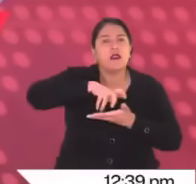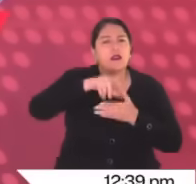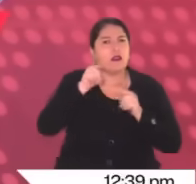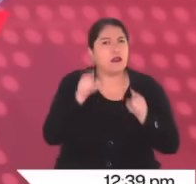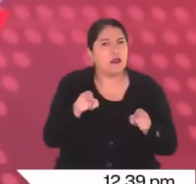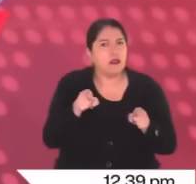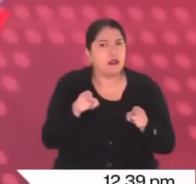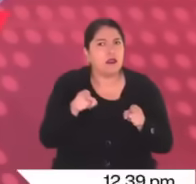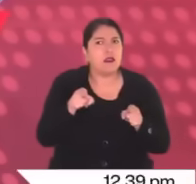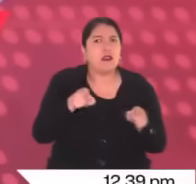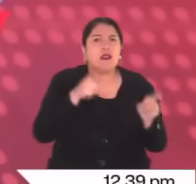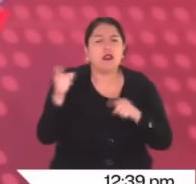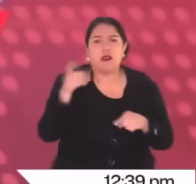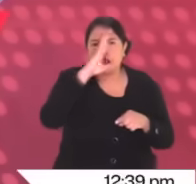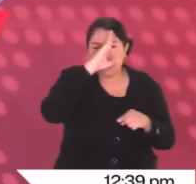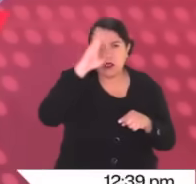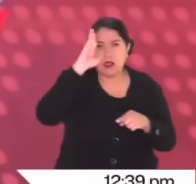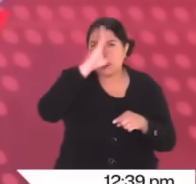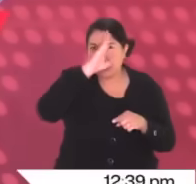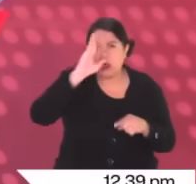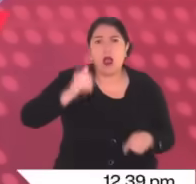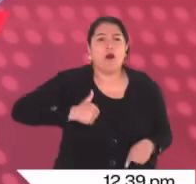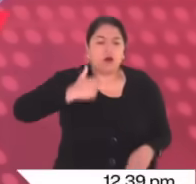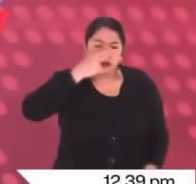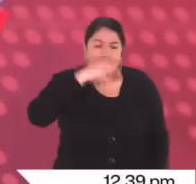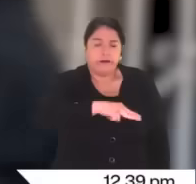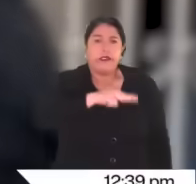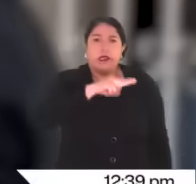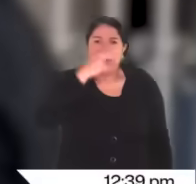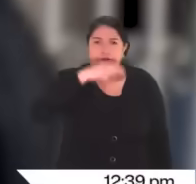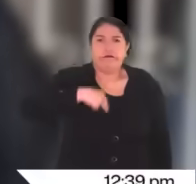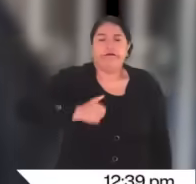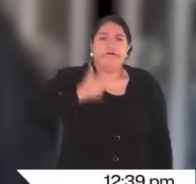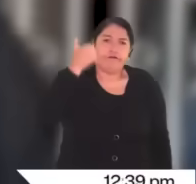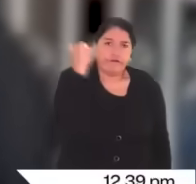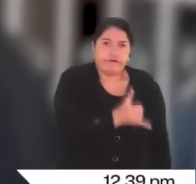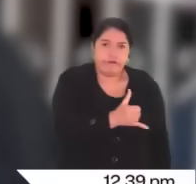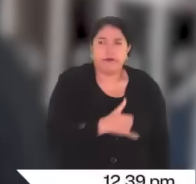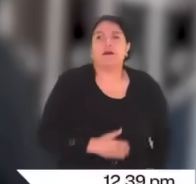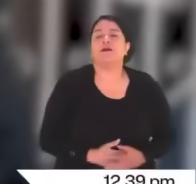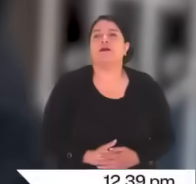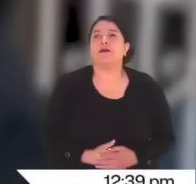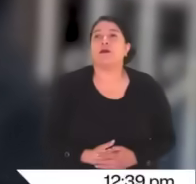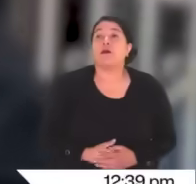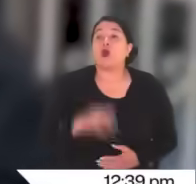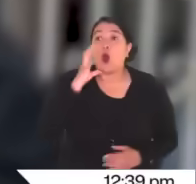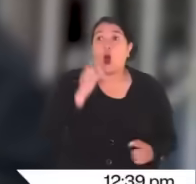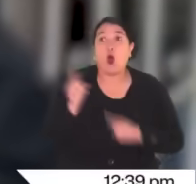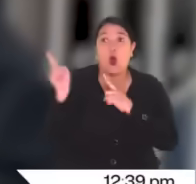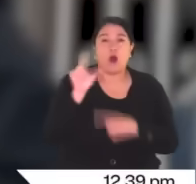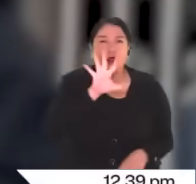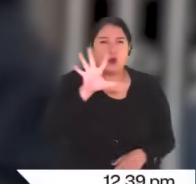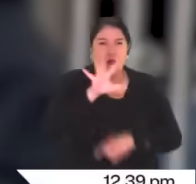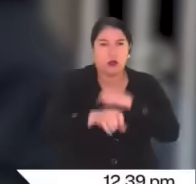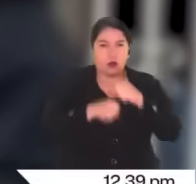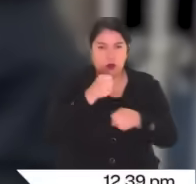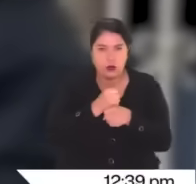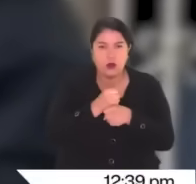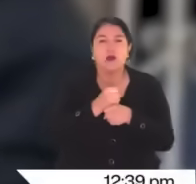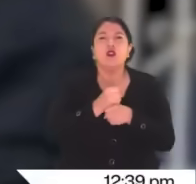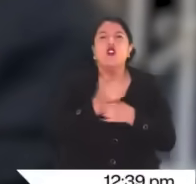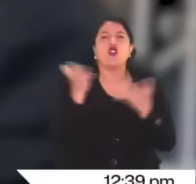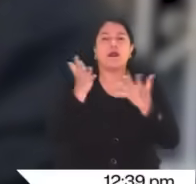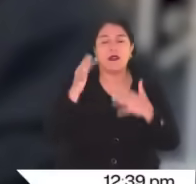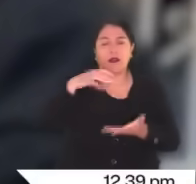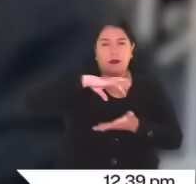la captura de un hombre en sangil que habría abusado de su hija este hombre de 55 años Fue capturado en el sur de